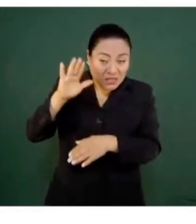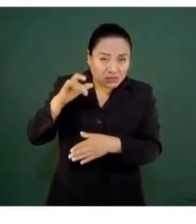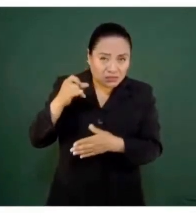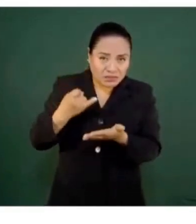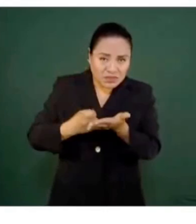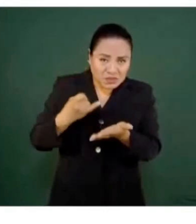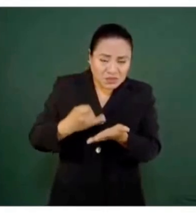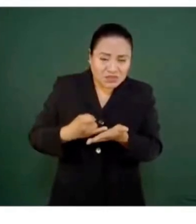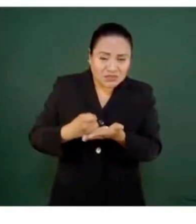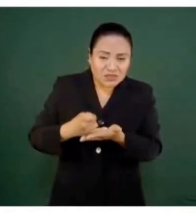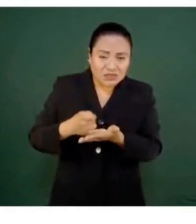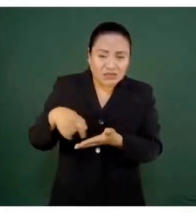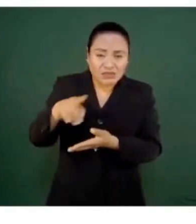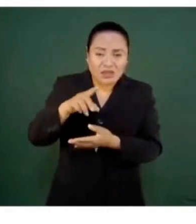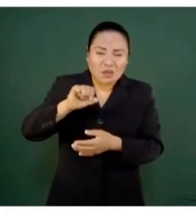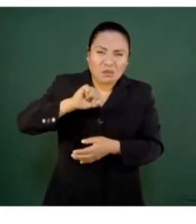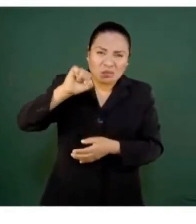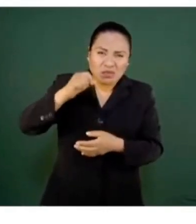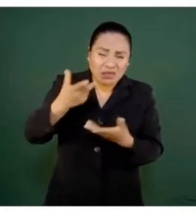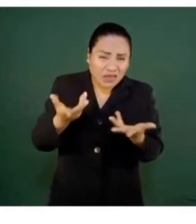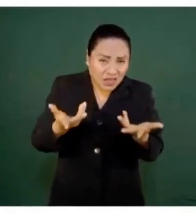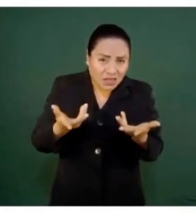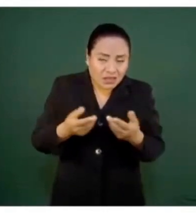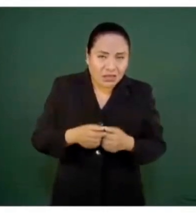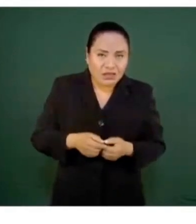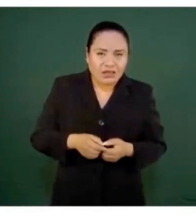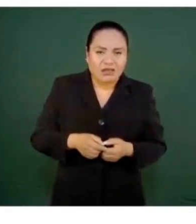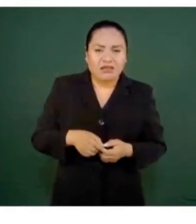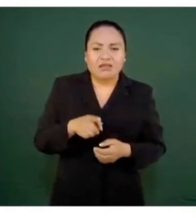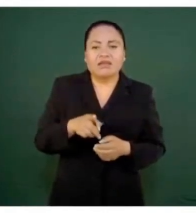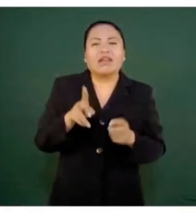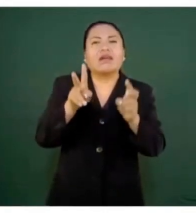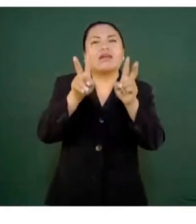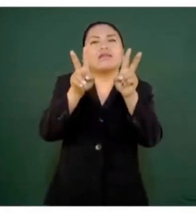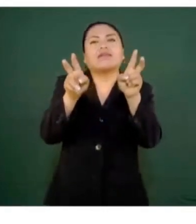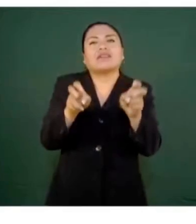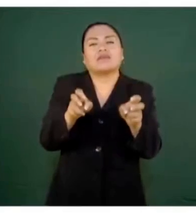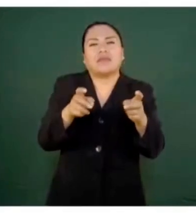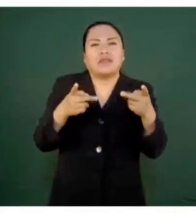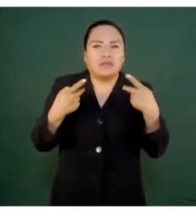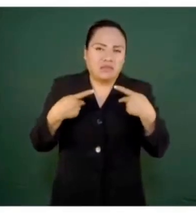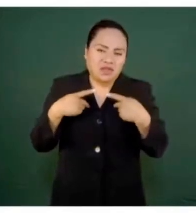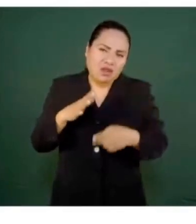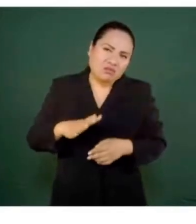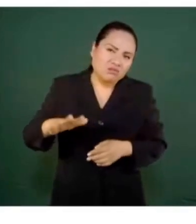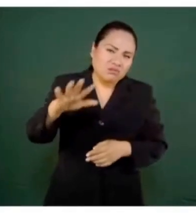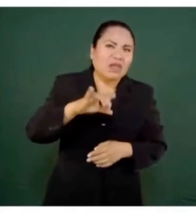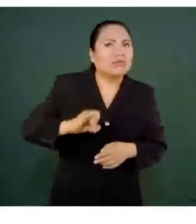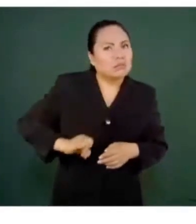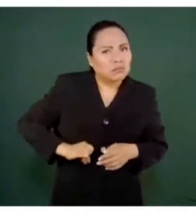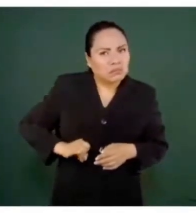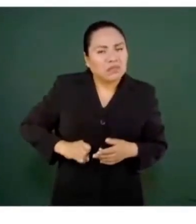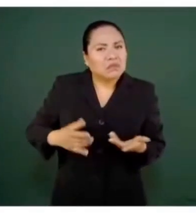Se está ventilando un asunto de interés público.